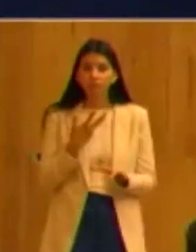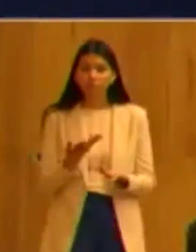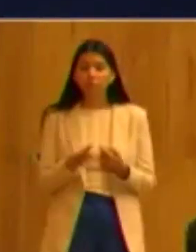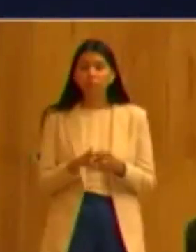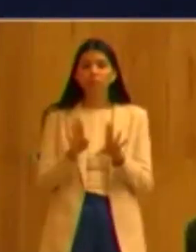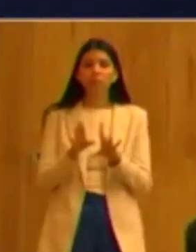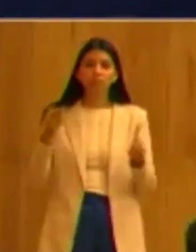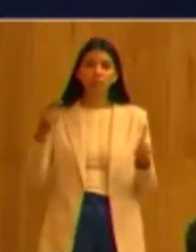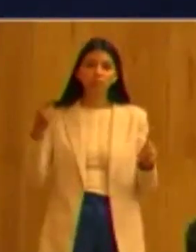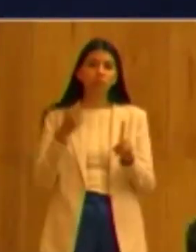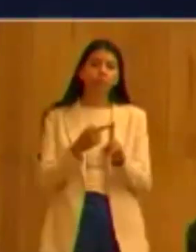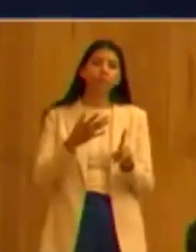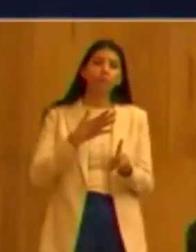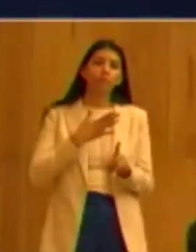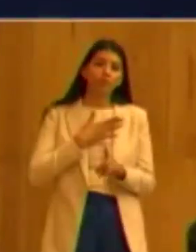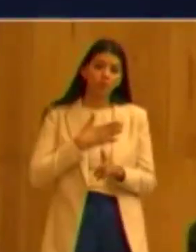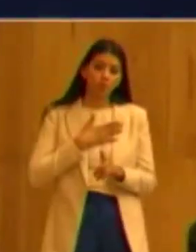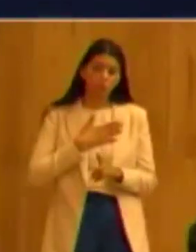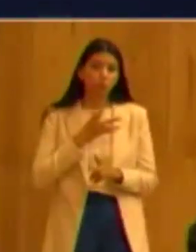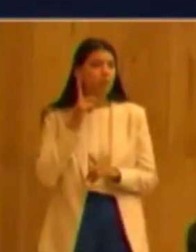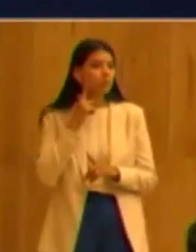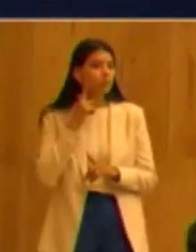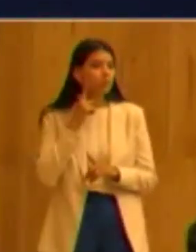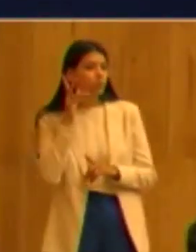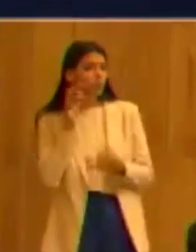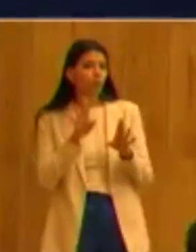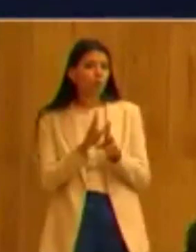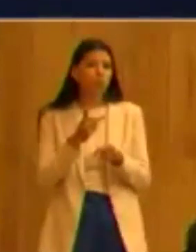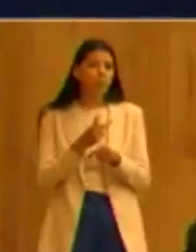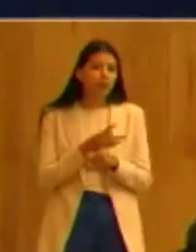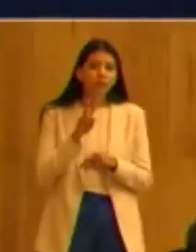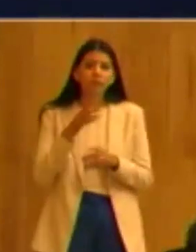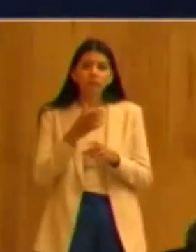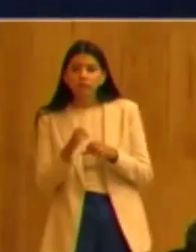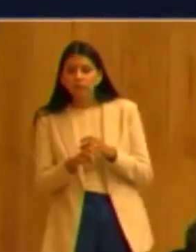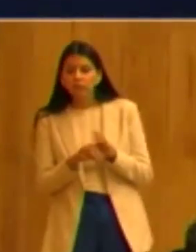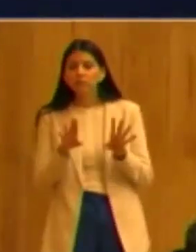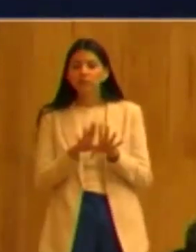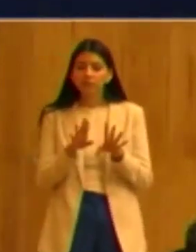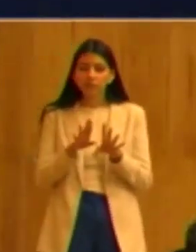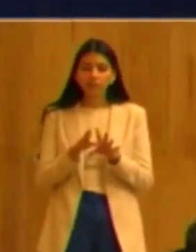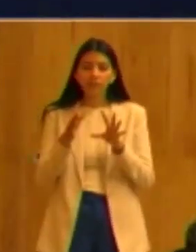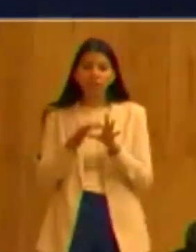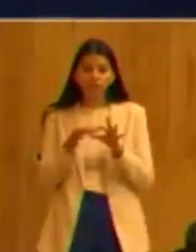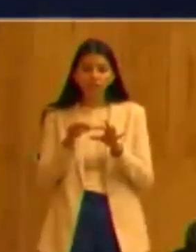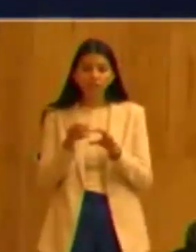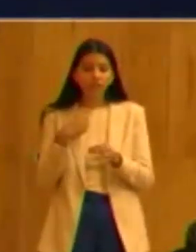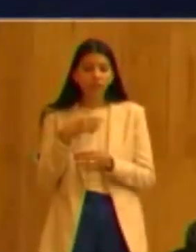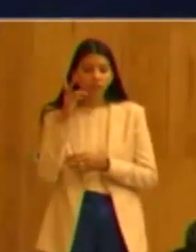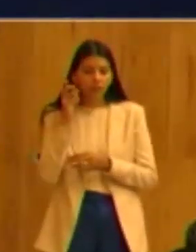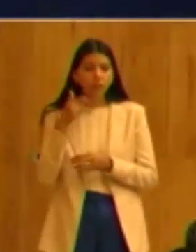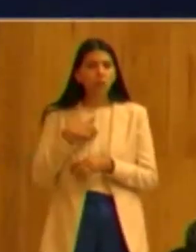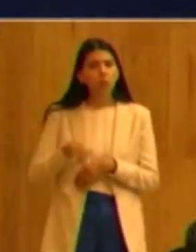como finalidad el que yo escuche cómo sucedieron los hechos y que estoy muy interesada